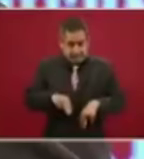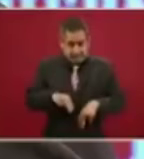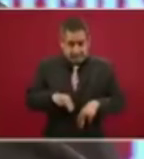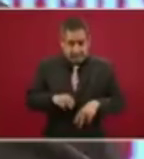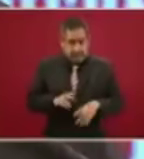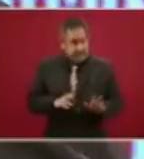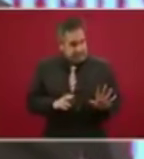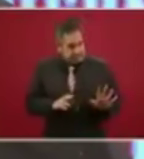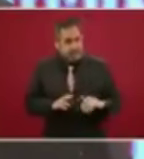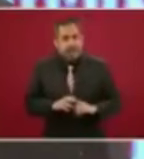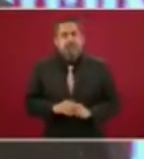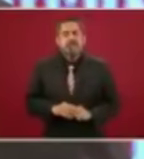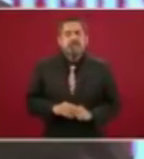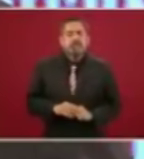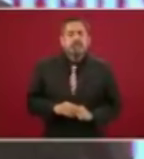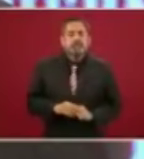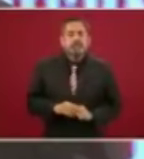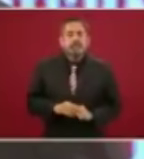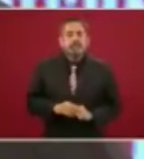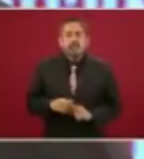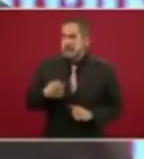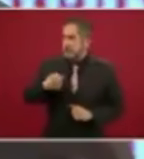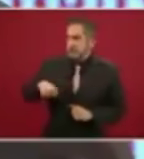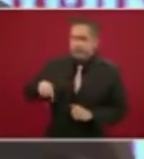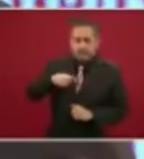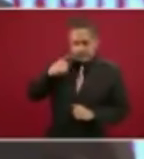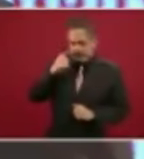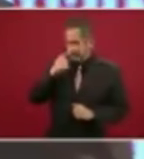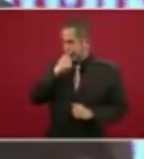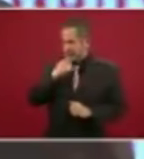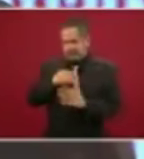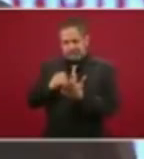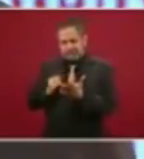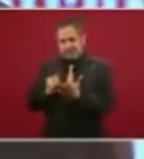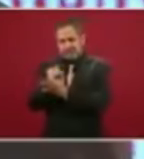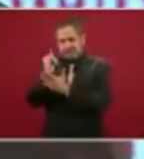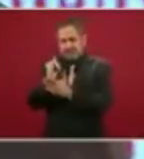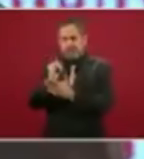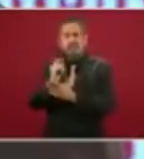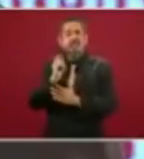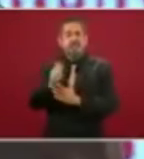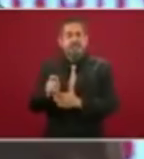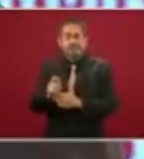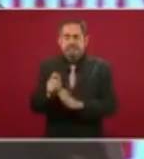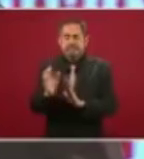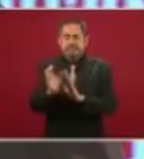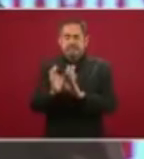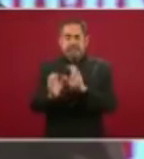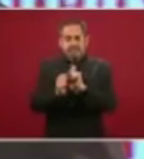por decisión nuestra, se reformó la Constitución